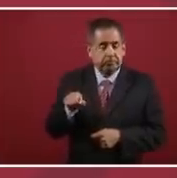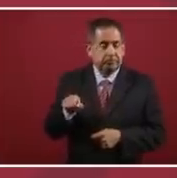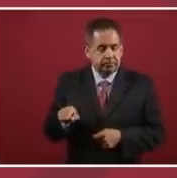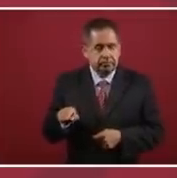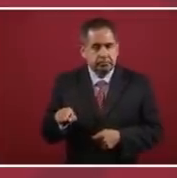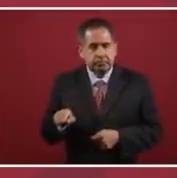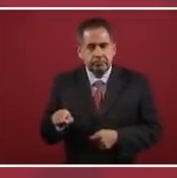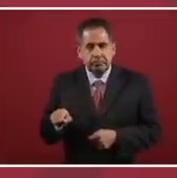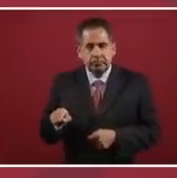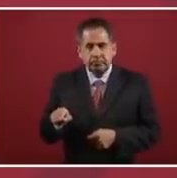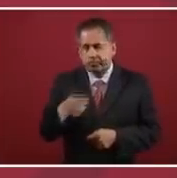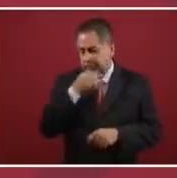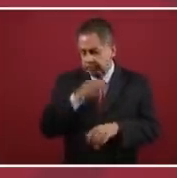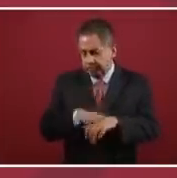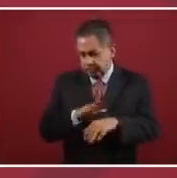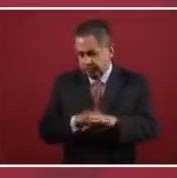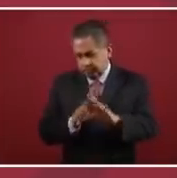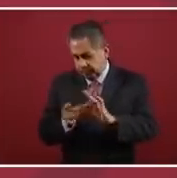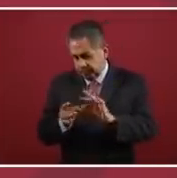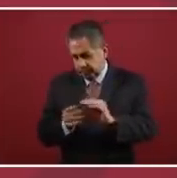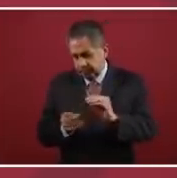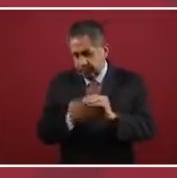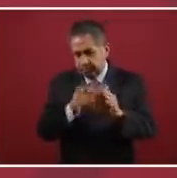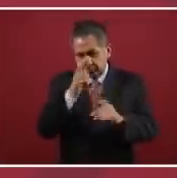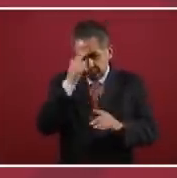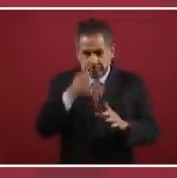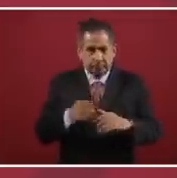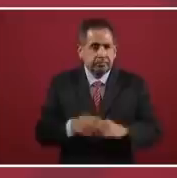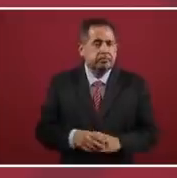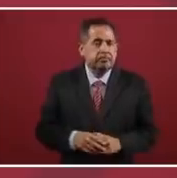acabaron, nada más para recordar,